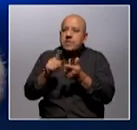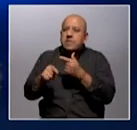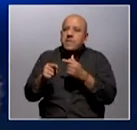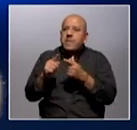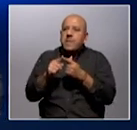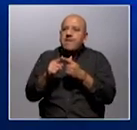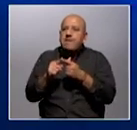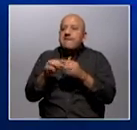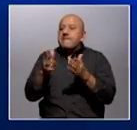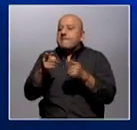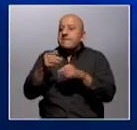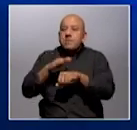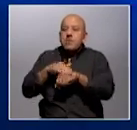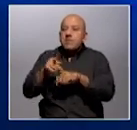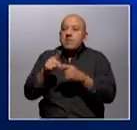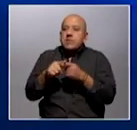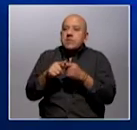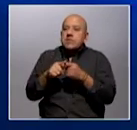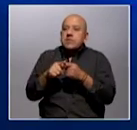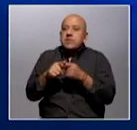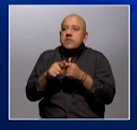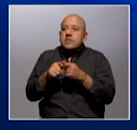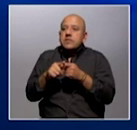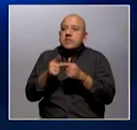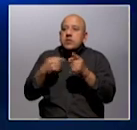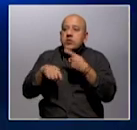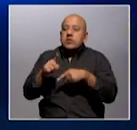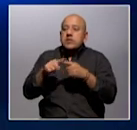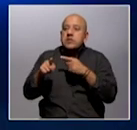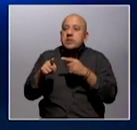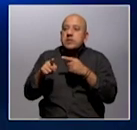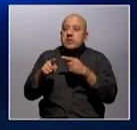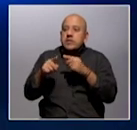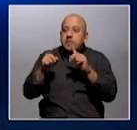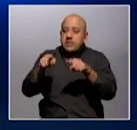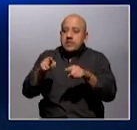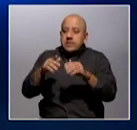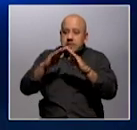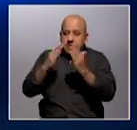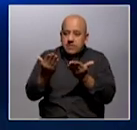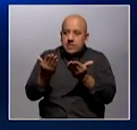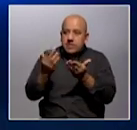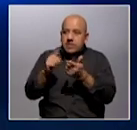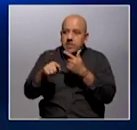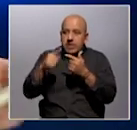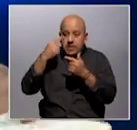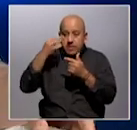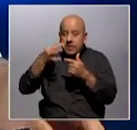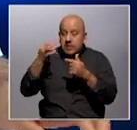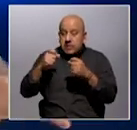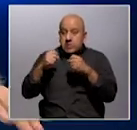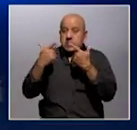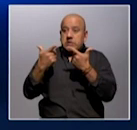disfrutas no llegó el momento esto no es y de repente caes en ese libro este libro es realmente sorprendente